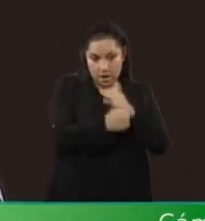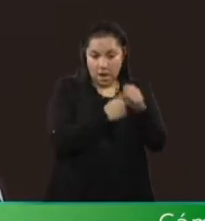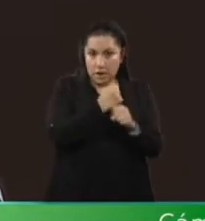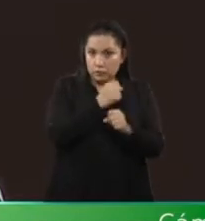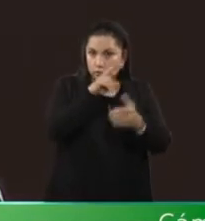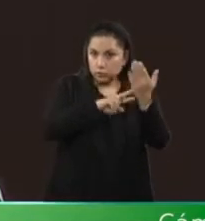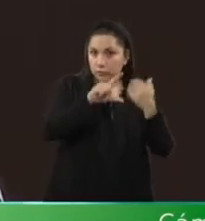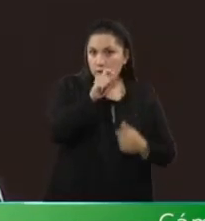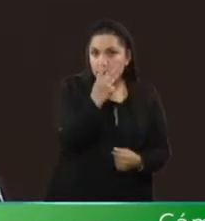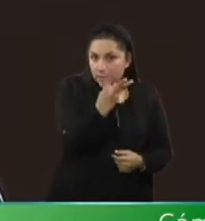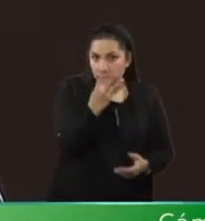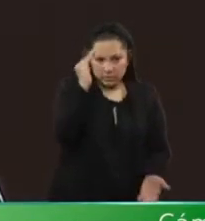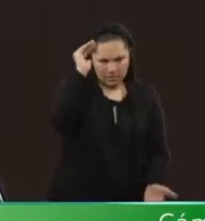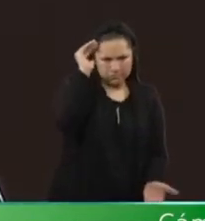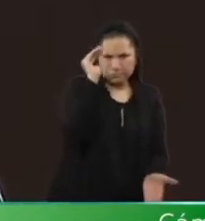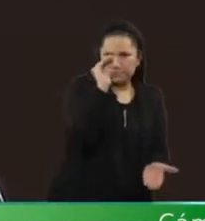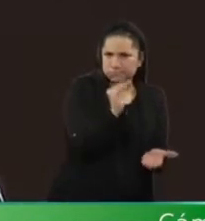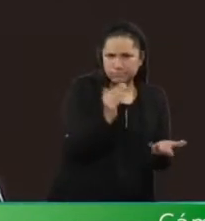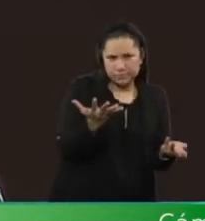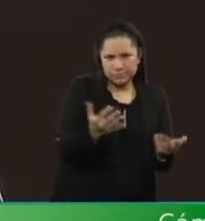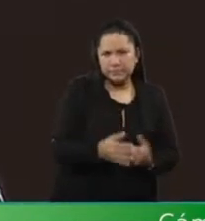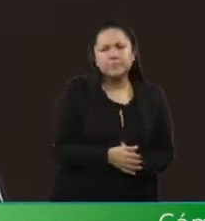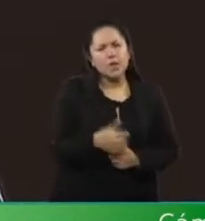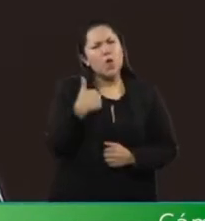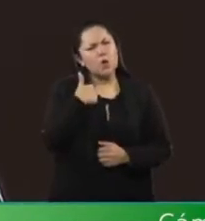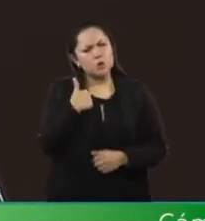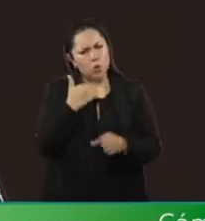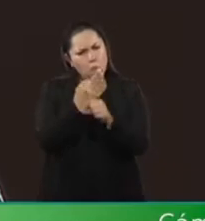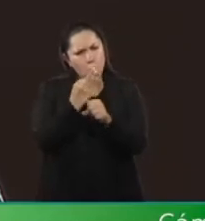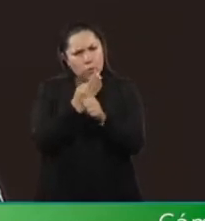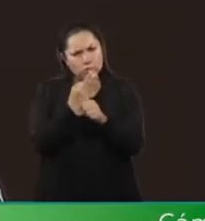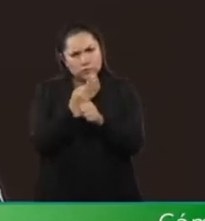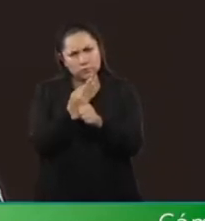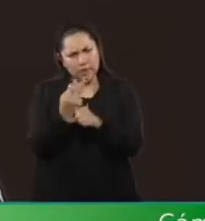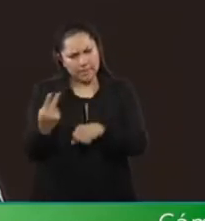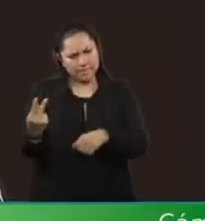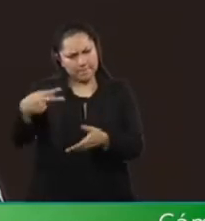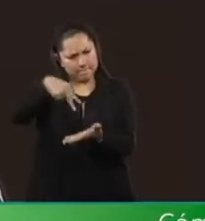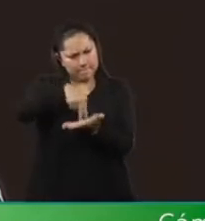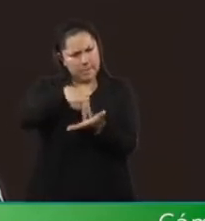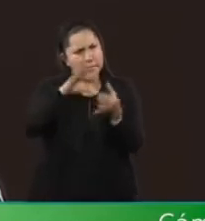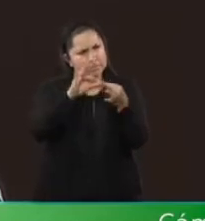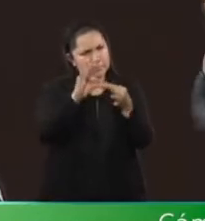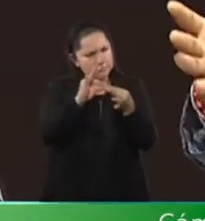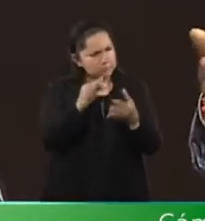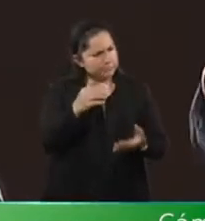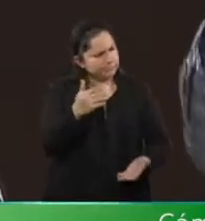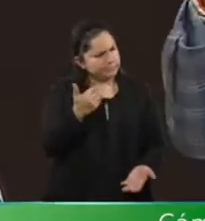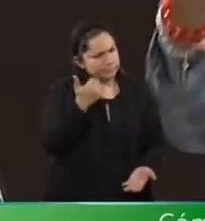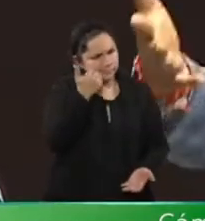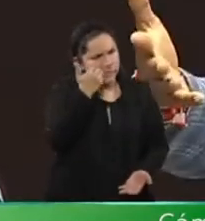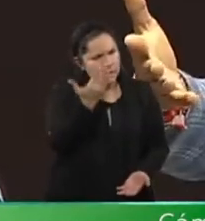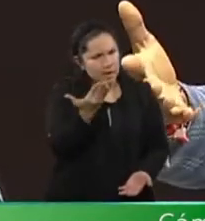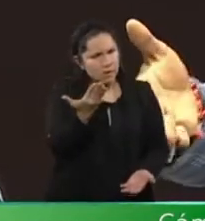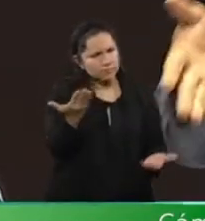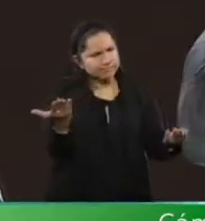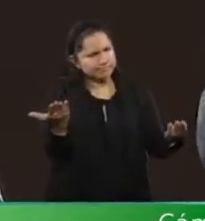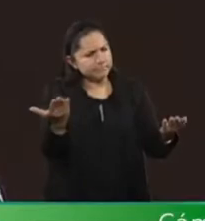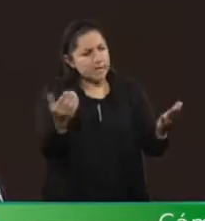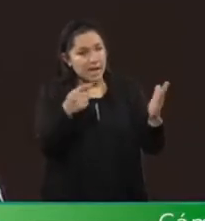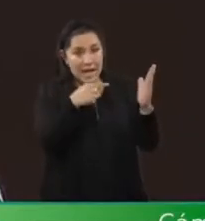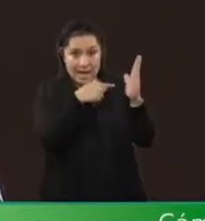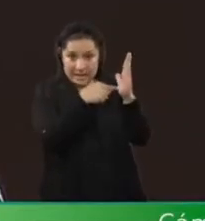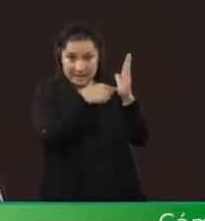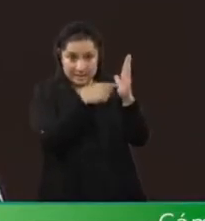Yo vengo aquí a decirles que si realmente queremos que esta reforma pase del discurso a